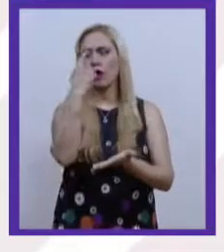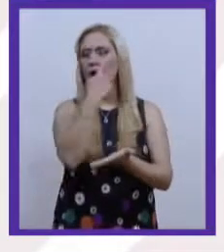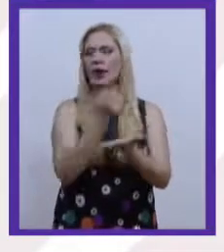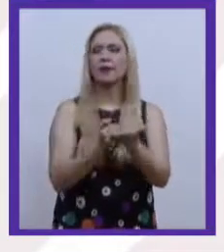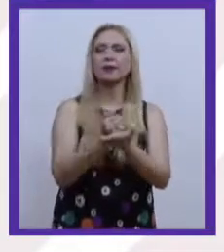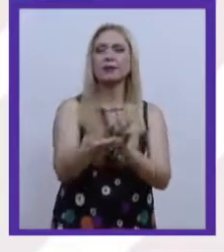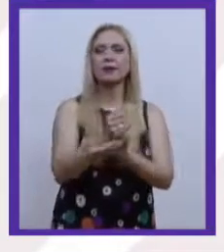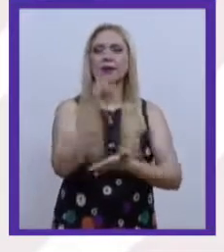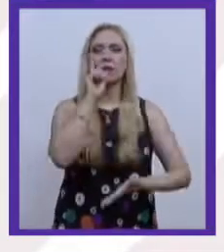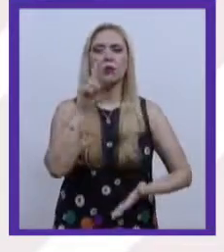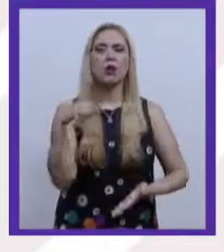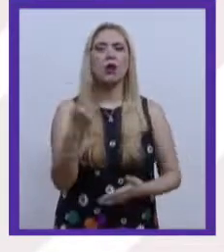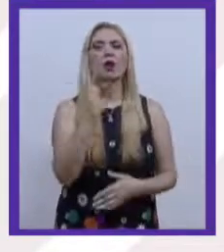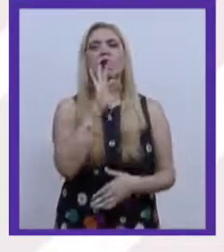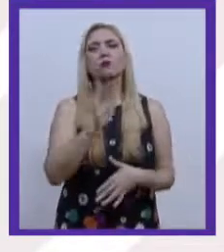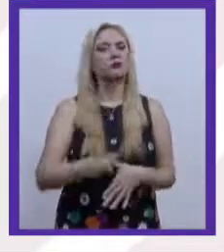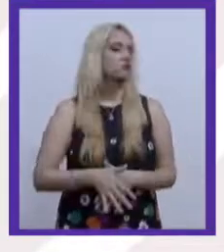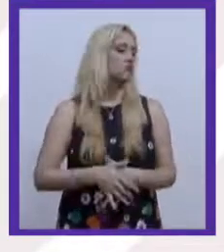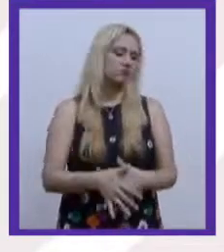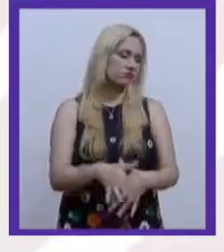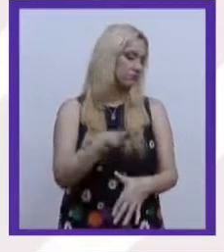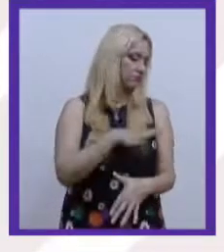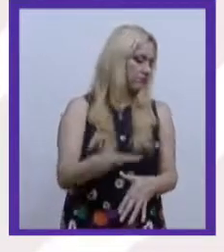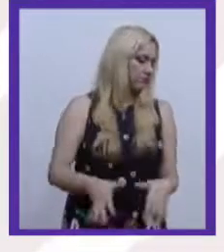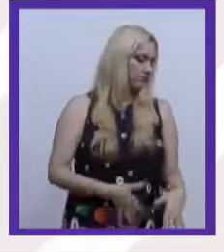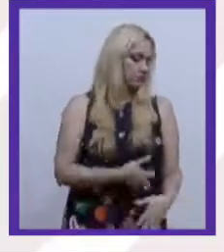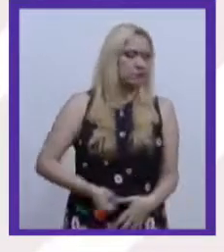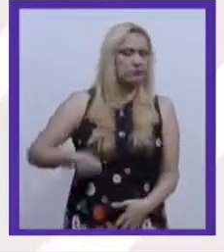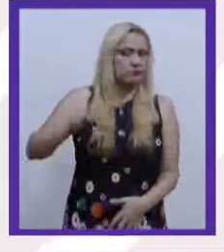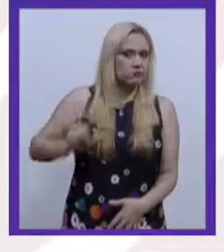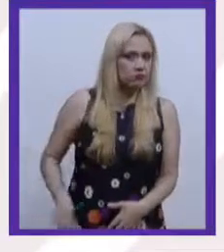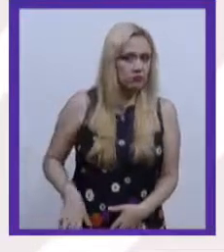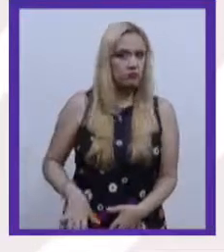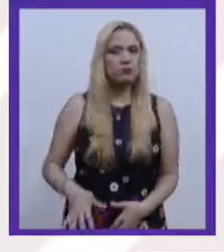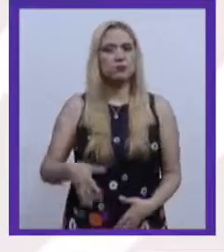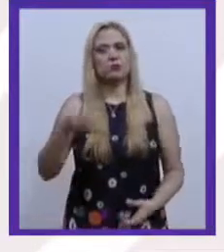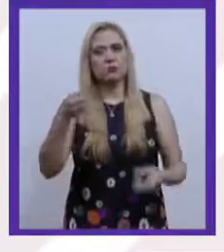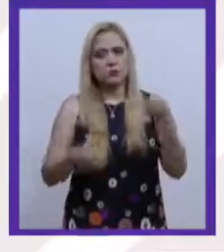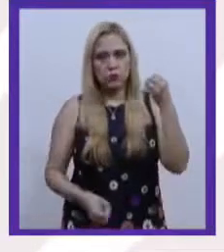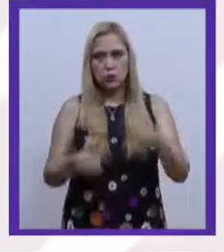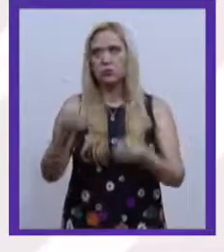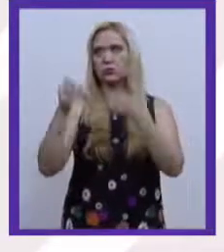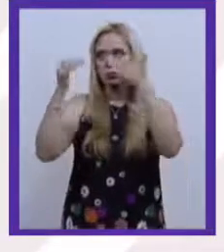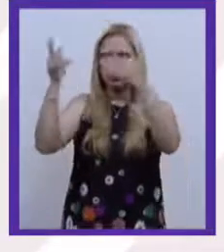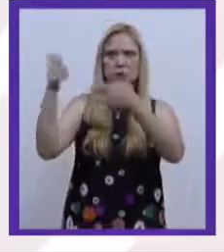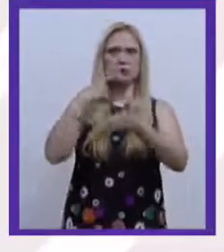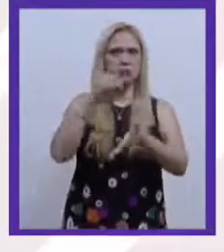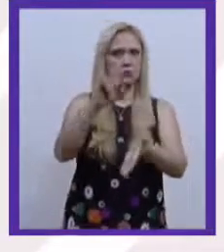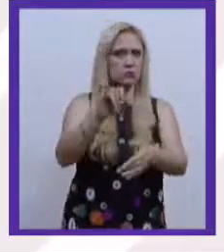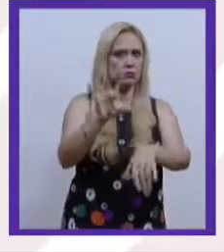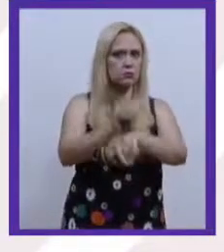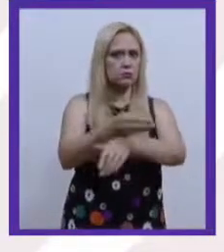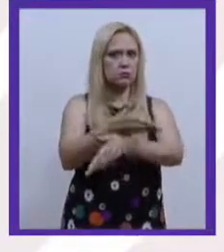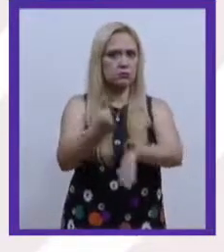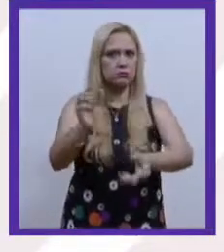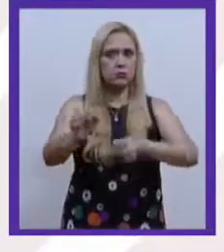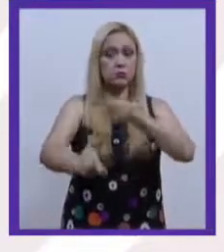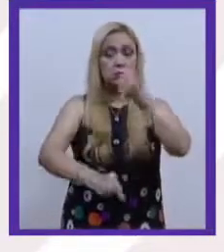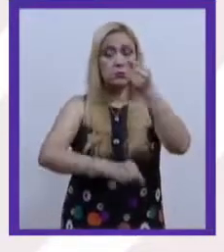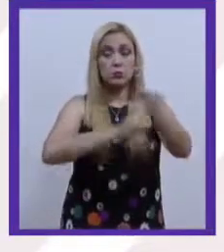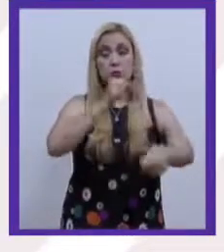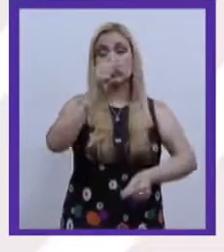mujeres ante embarazos no deseados, no planeados, productos de violación, la Corte ya lo definió. Yo creo que está viendo, o sea,